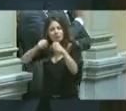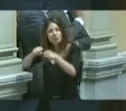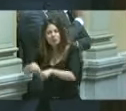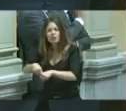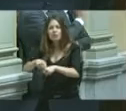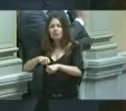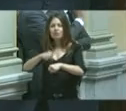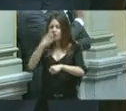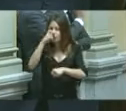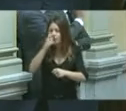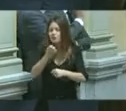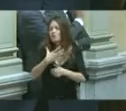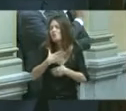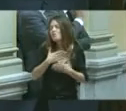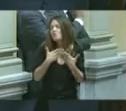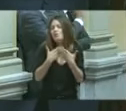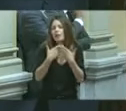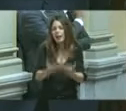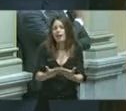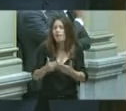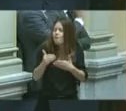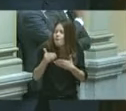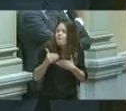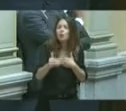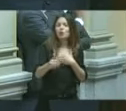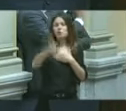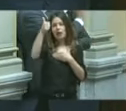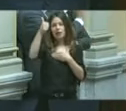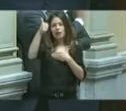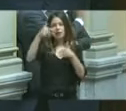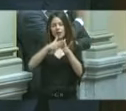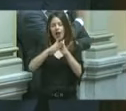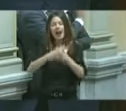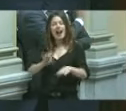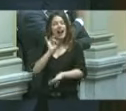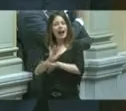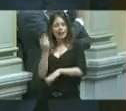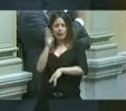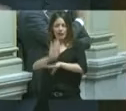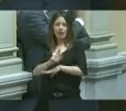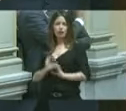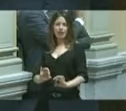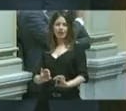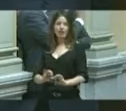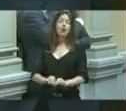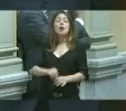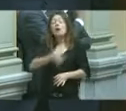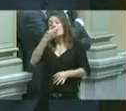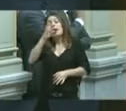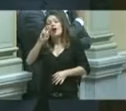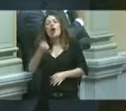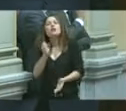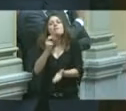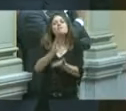más audacia, más humildad, más futuro. Que esta sea mi carta de presentación. Hay otras palabras que nombran metas